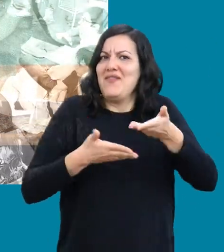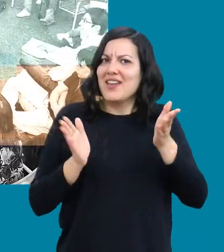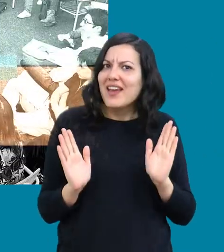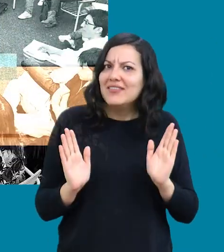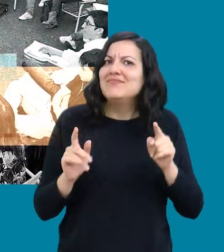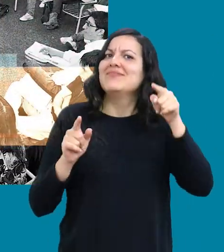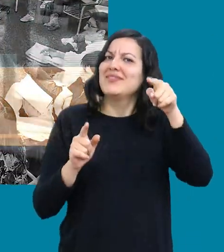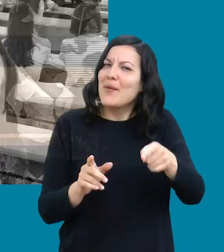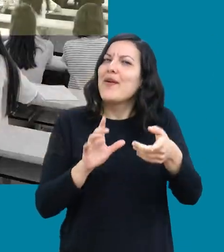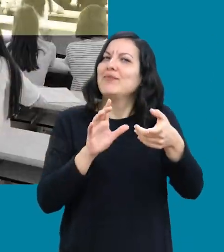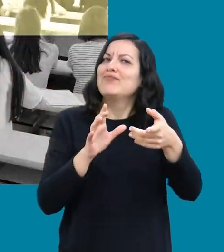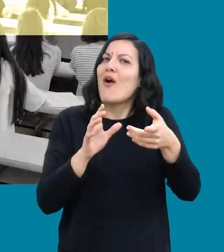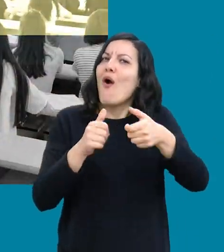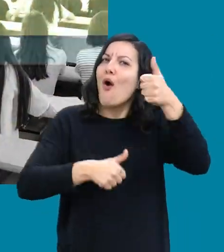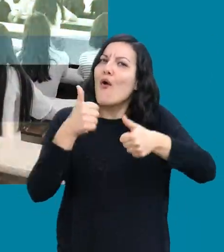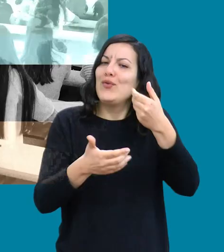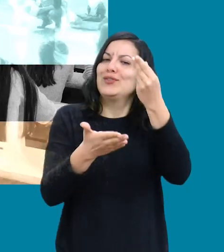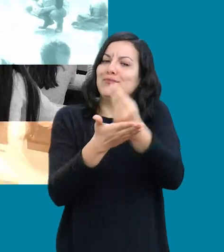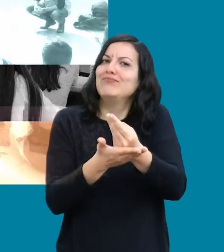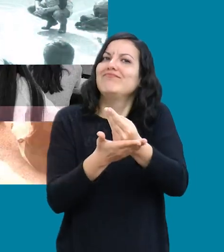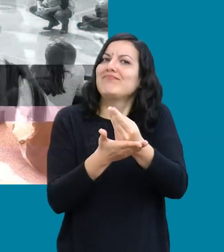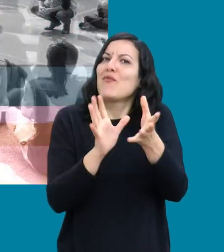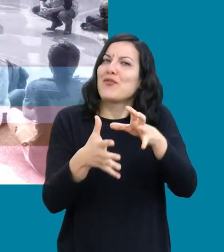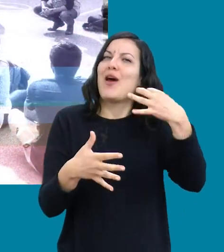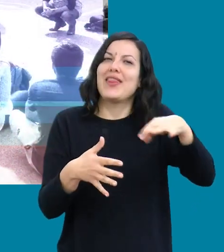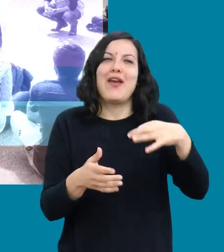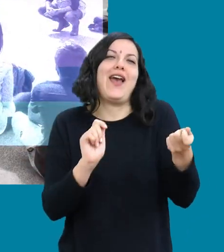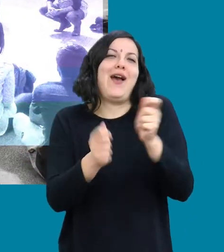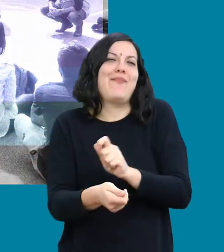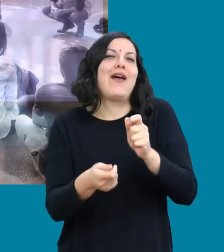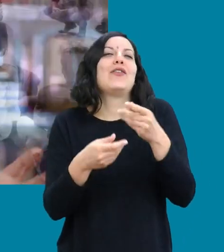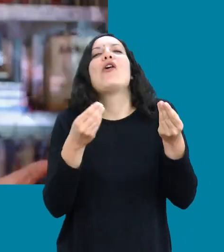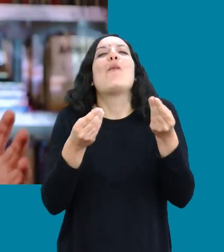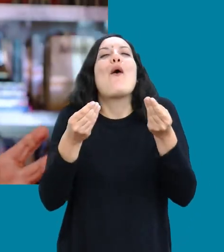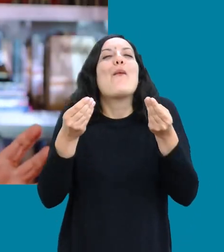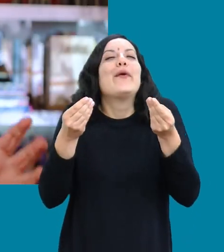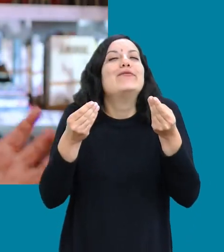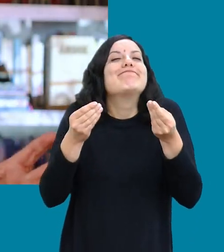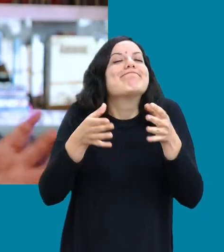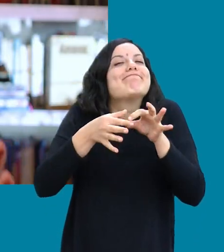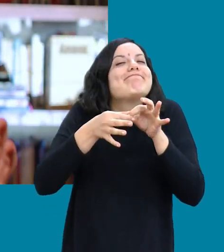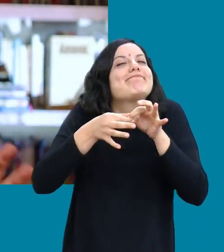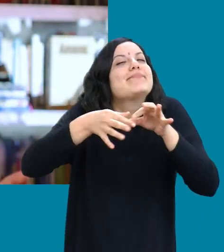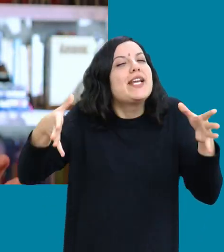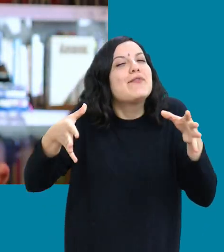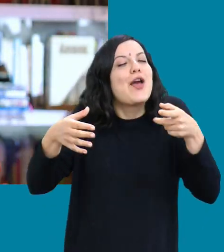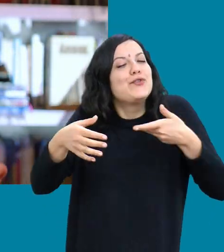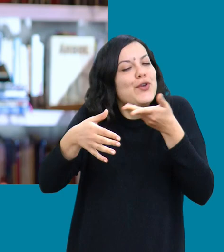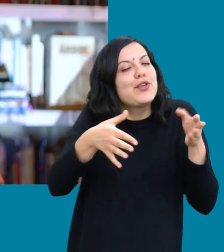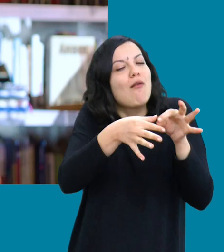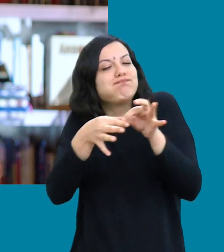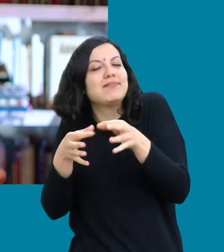El lugar de la clase tiene que ser el lugar más emancipado que se pueda concebir. Entonces también tiene que cambiar el modo en que se concursa